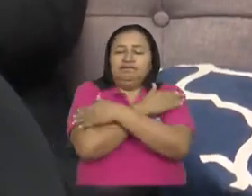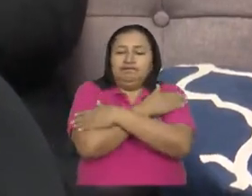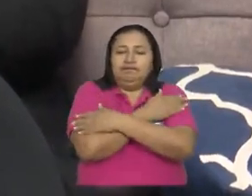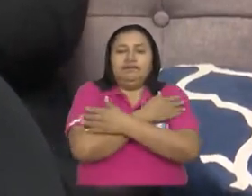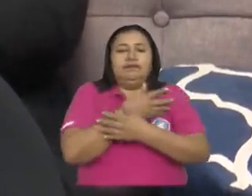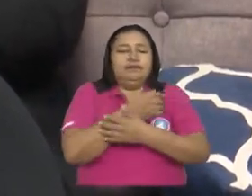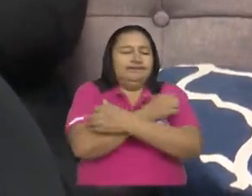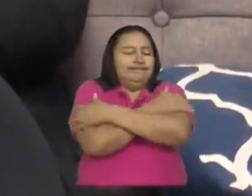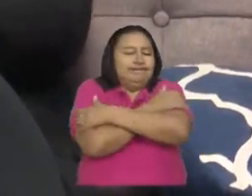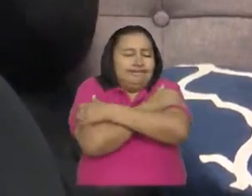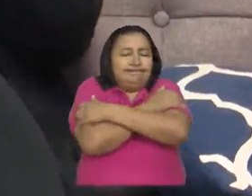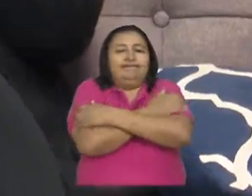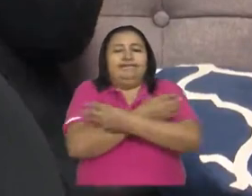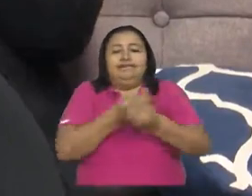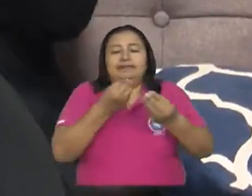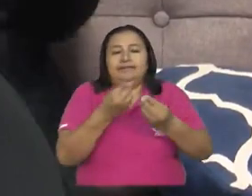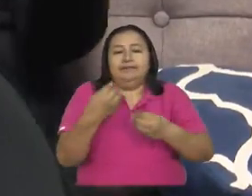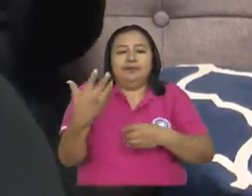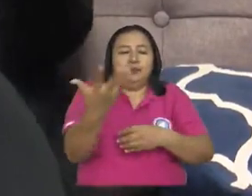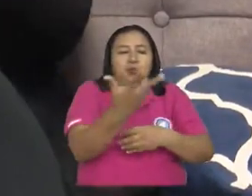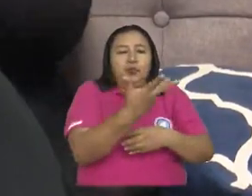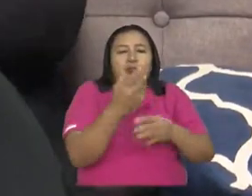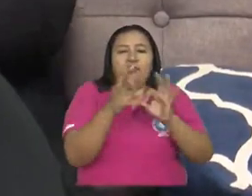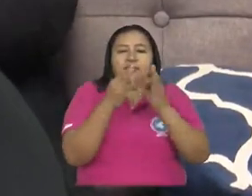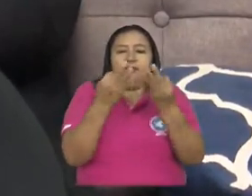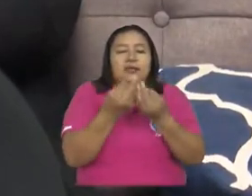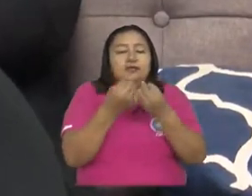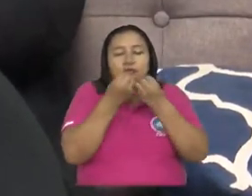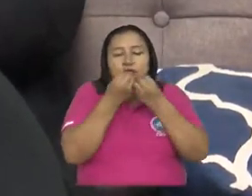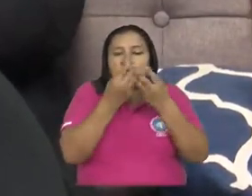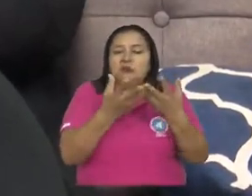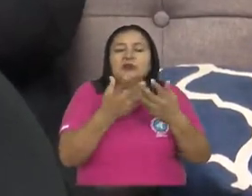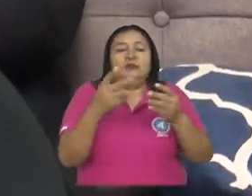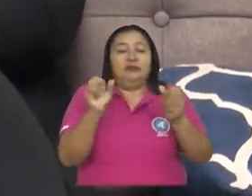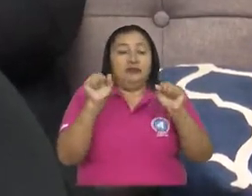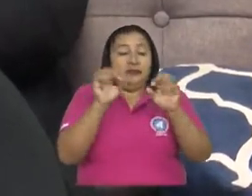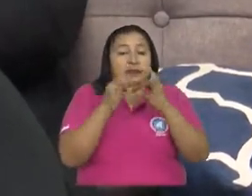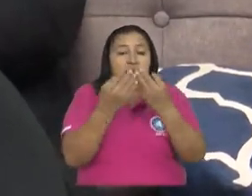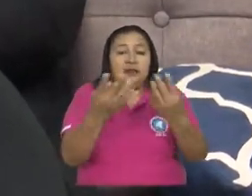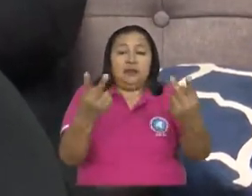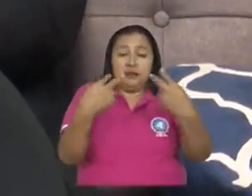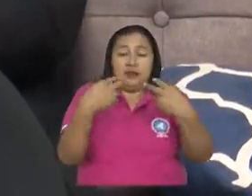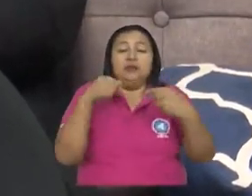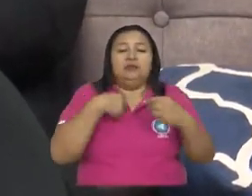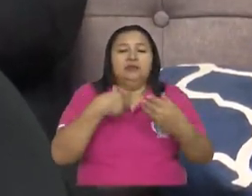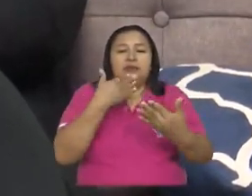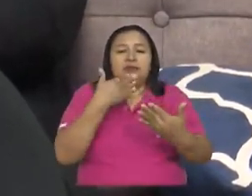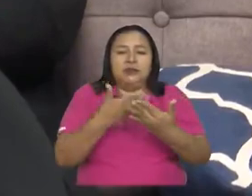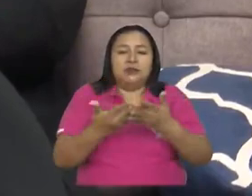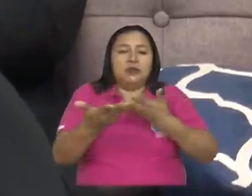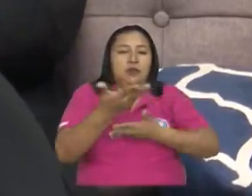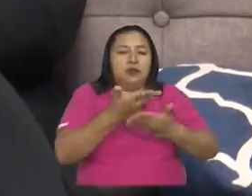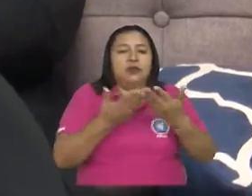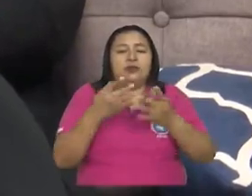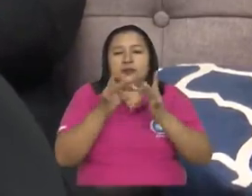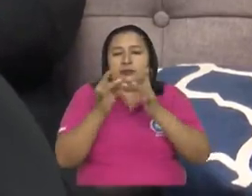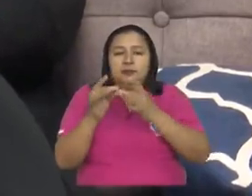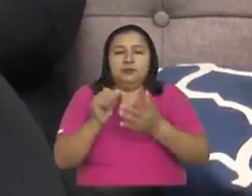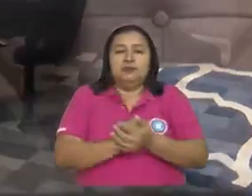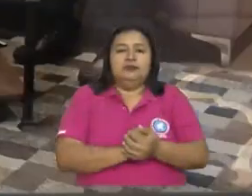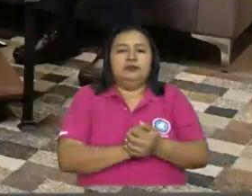abrazo enorme a todas esas familias que nos están viendo y gracias por la confianza sobre todo, ¿verdad?